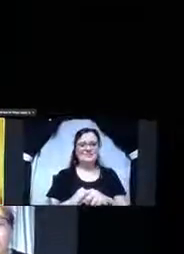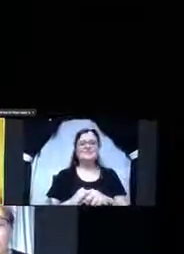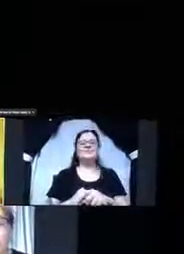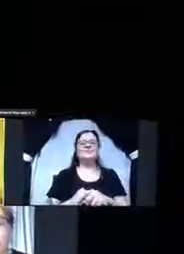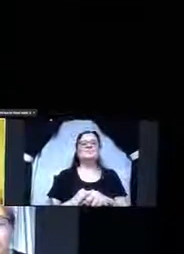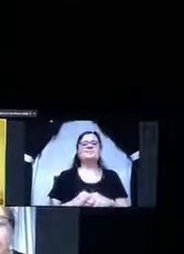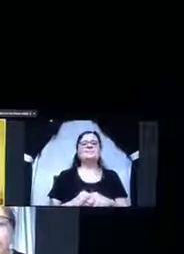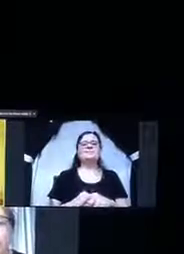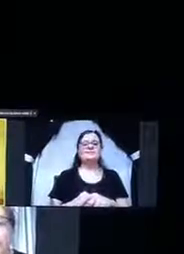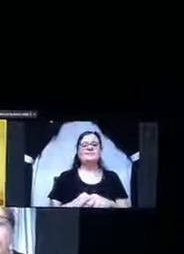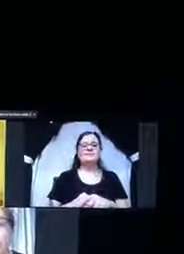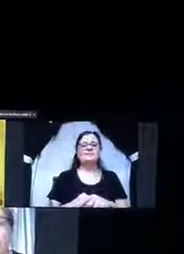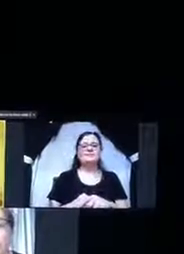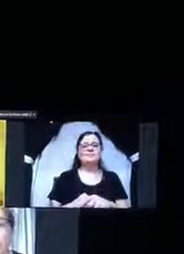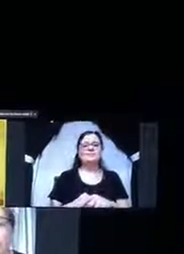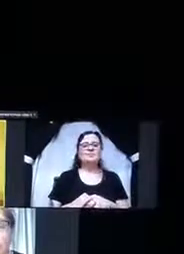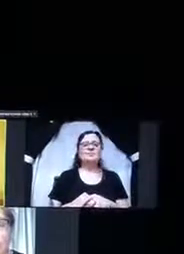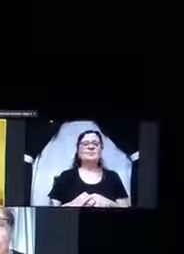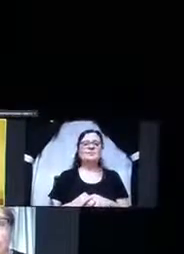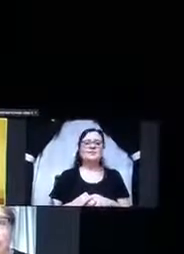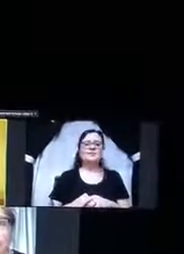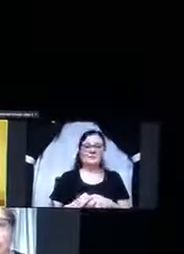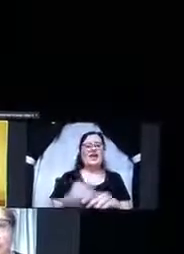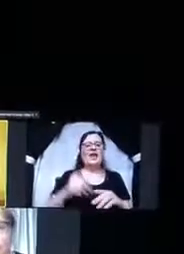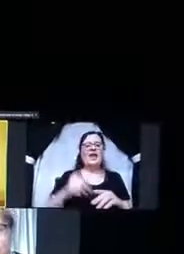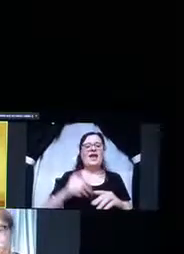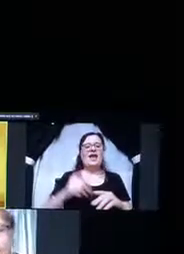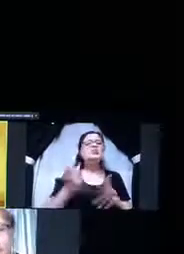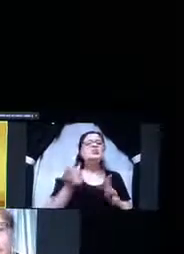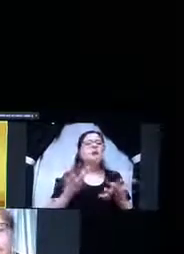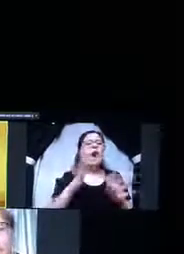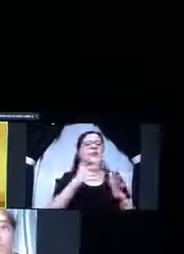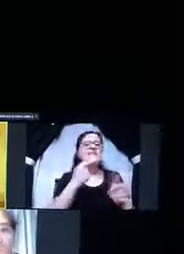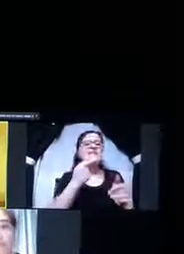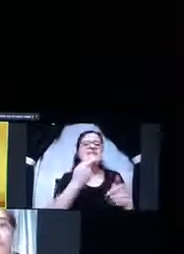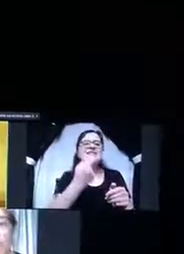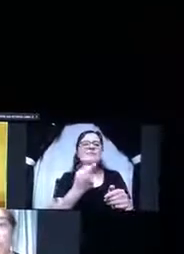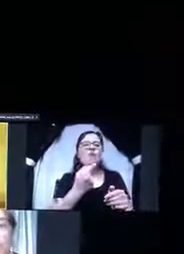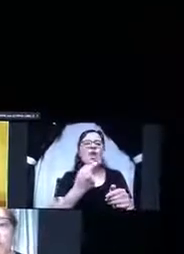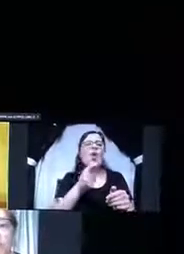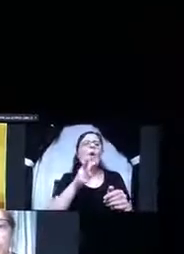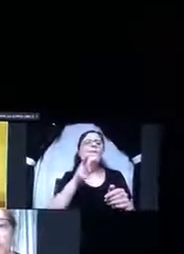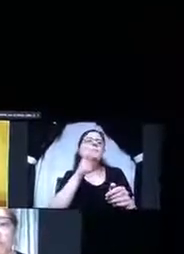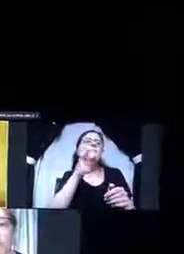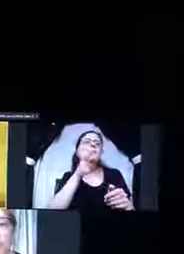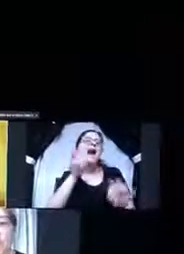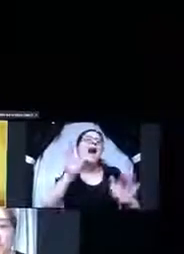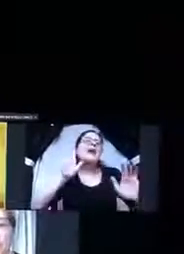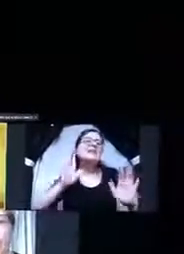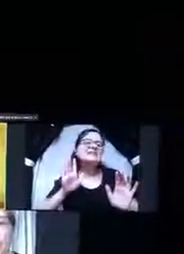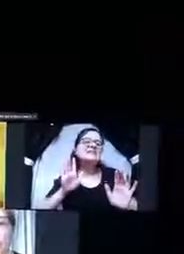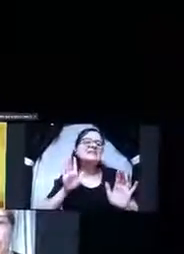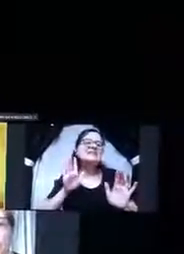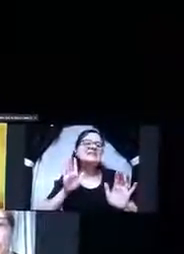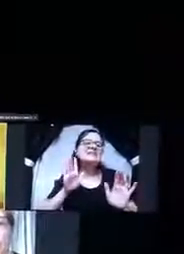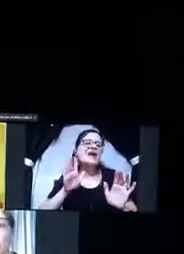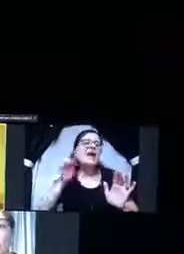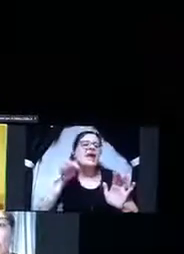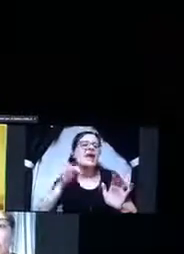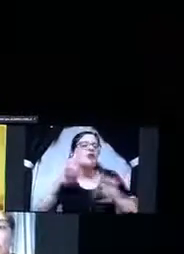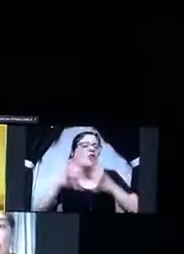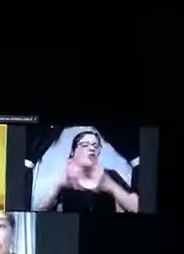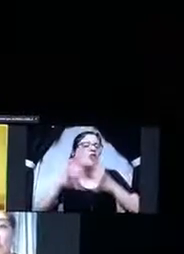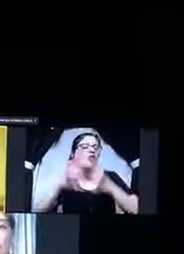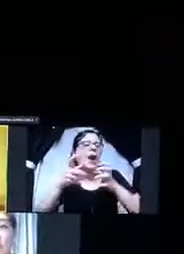¿sí? No nos parece que esto funciona, no nos tiene que parecer que esto funciona. Tenemos que mostrar que